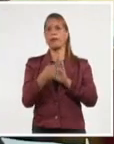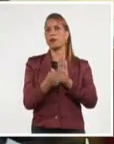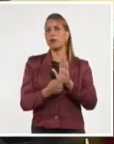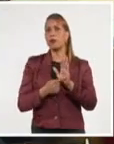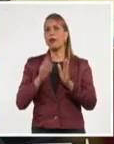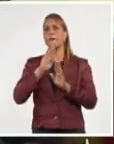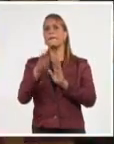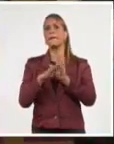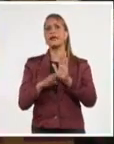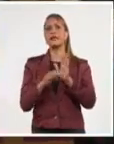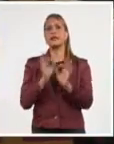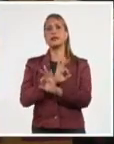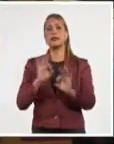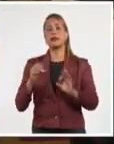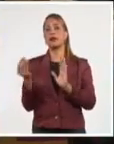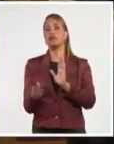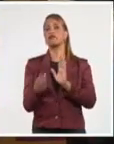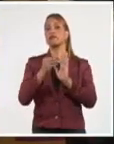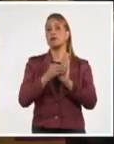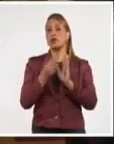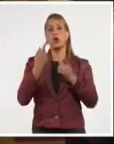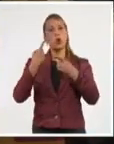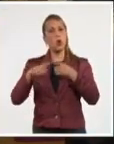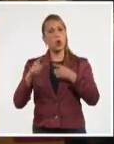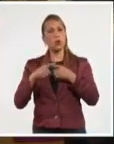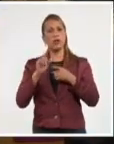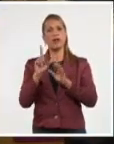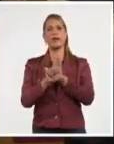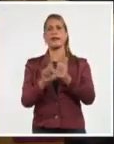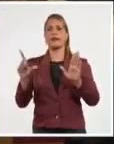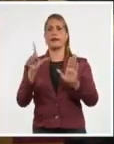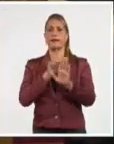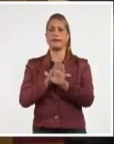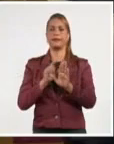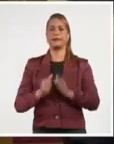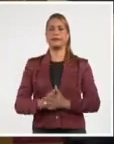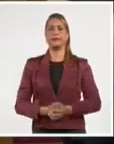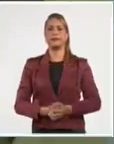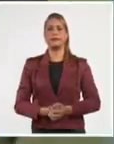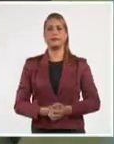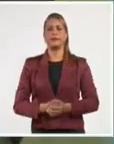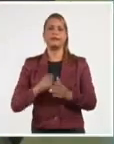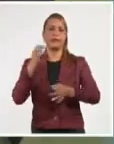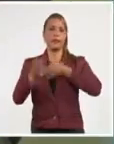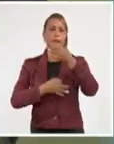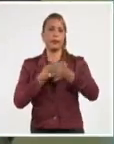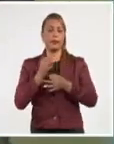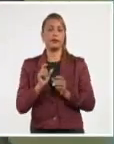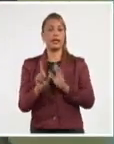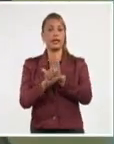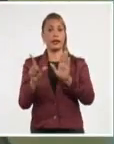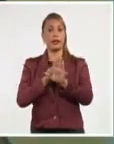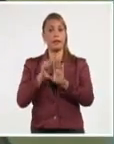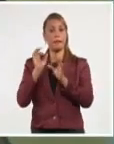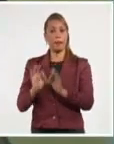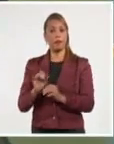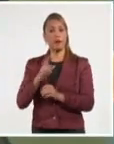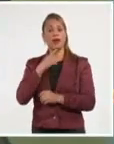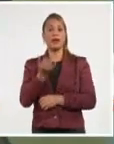sanitarias establecidas y otras manifestaciones ilícitas. Frente a tales conductas y otras que